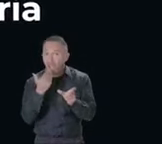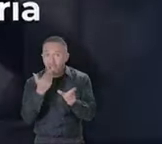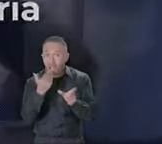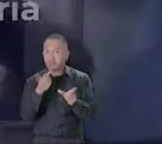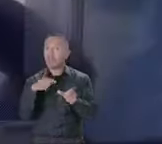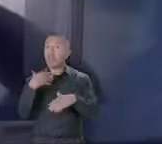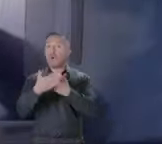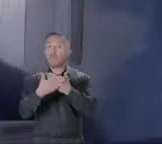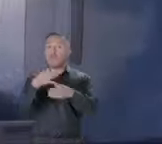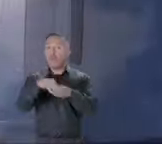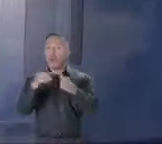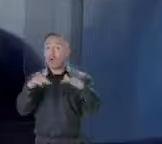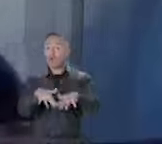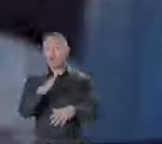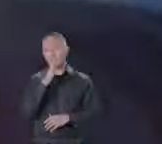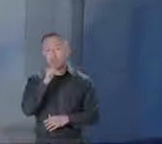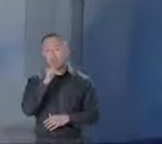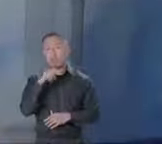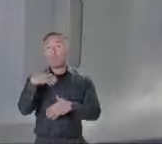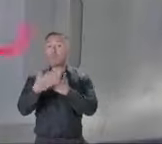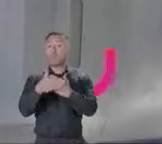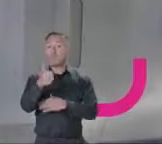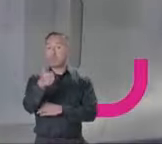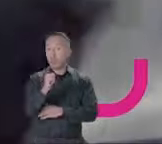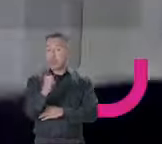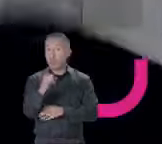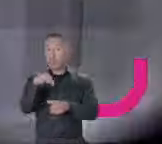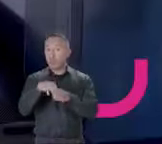en las elecciones más grandes de la historia. El